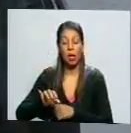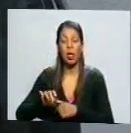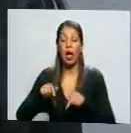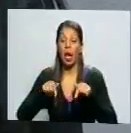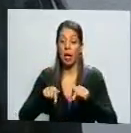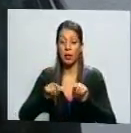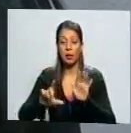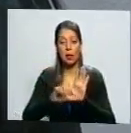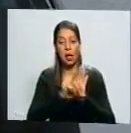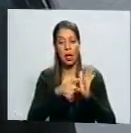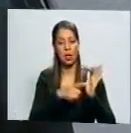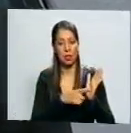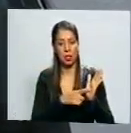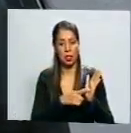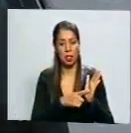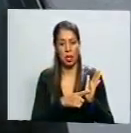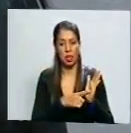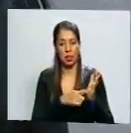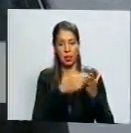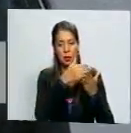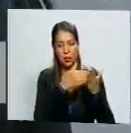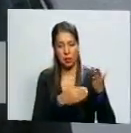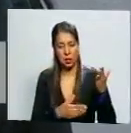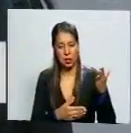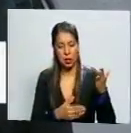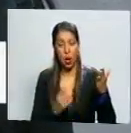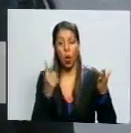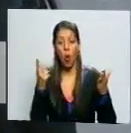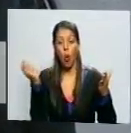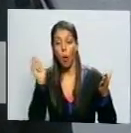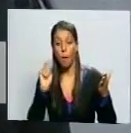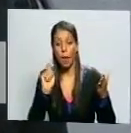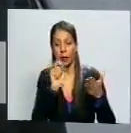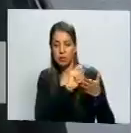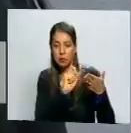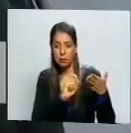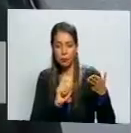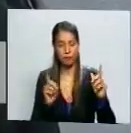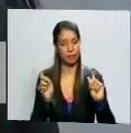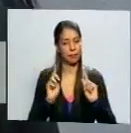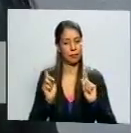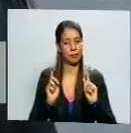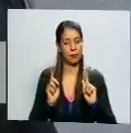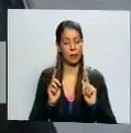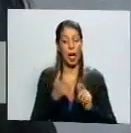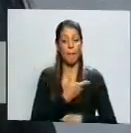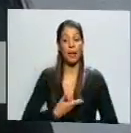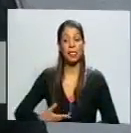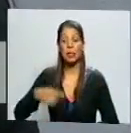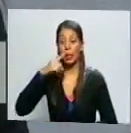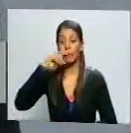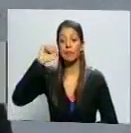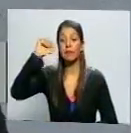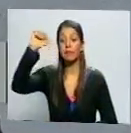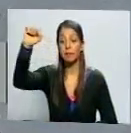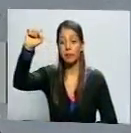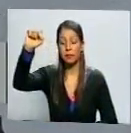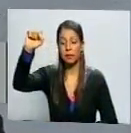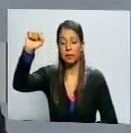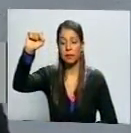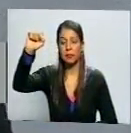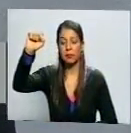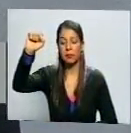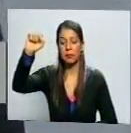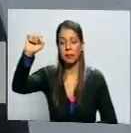que no tiene un mes de haber sido planteado por nuestro presidente de la República Bolivariana